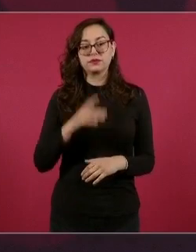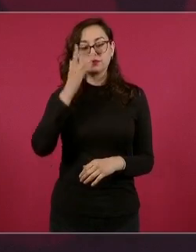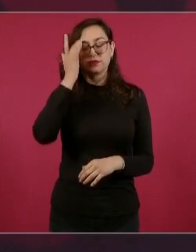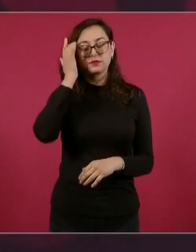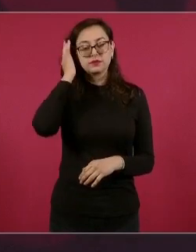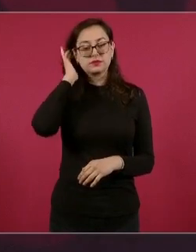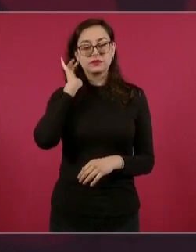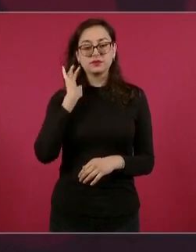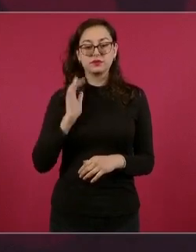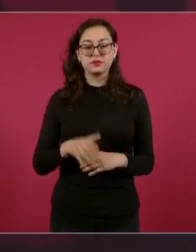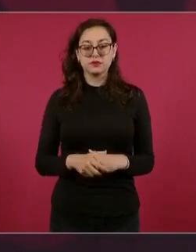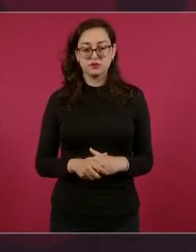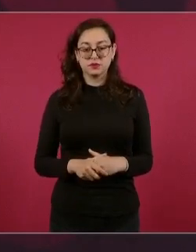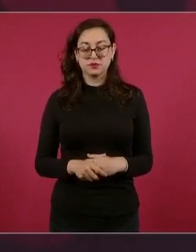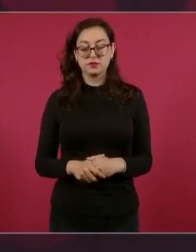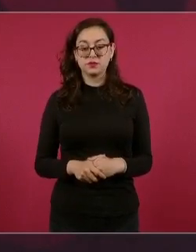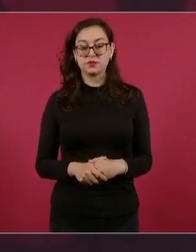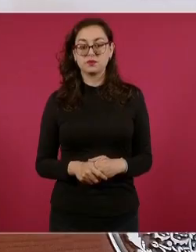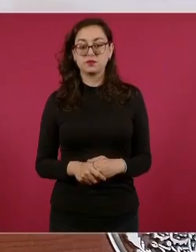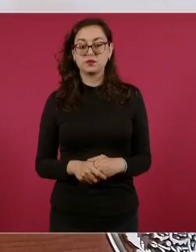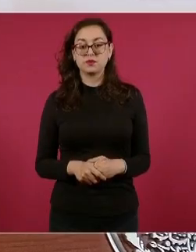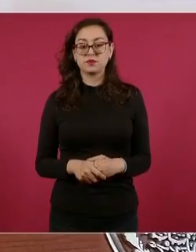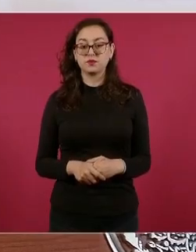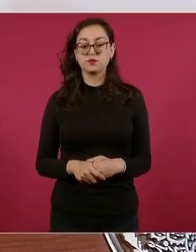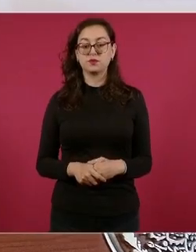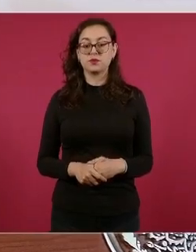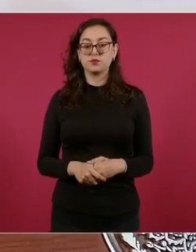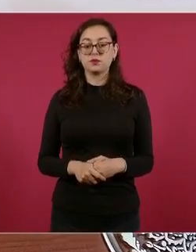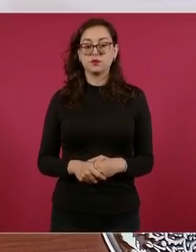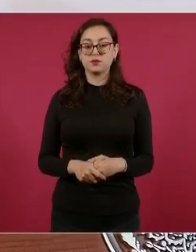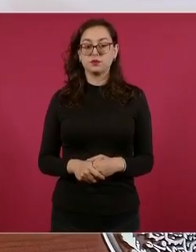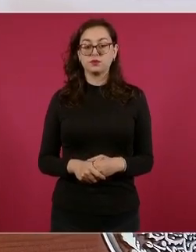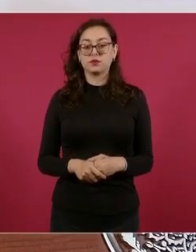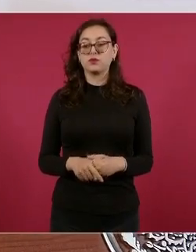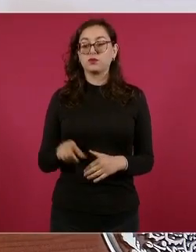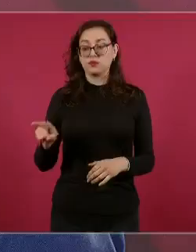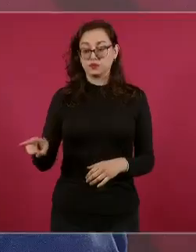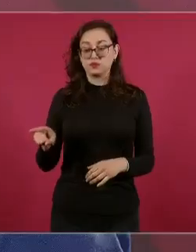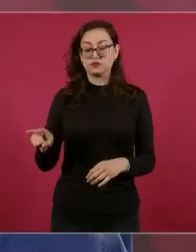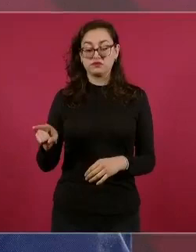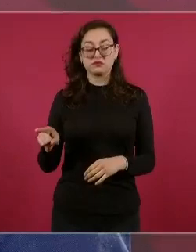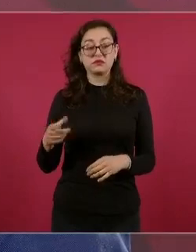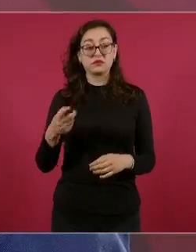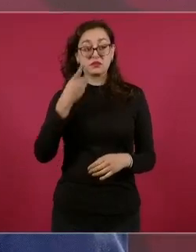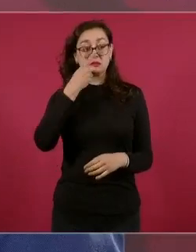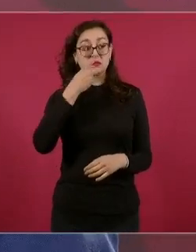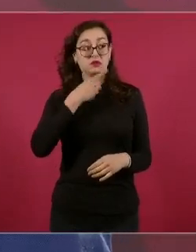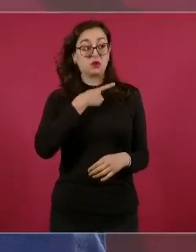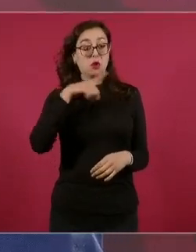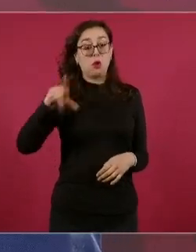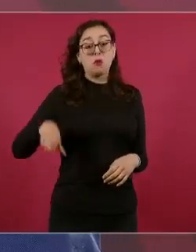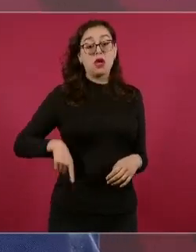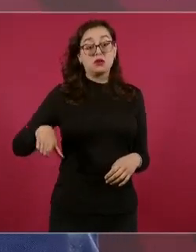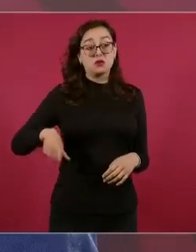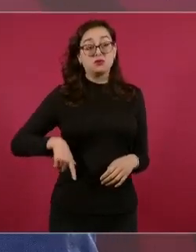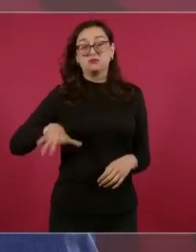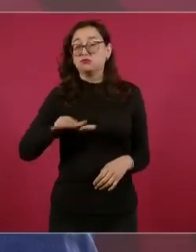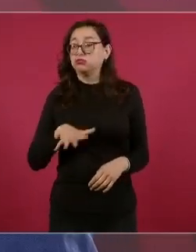Y me decía el migrante: y que el gobierno represente a todos,